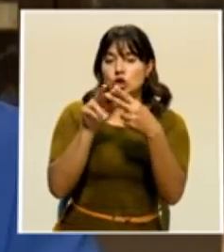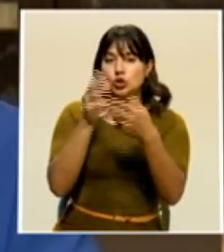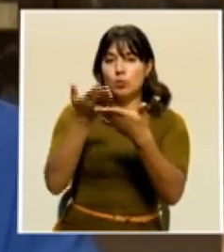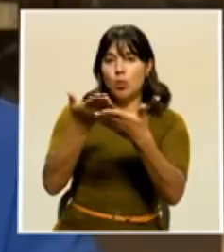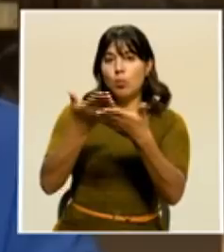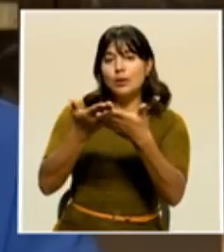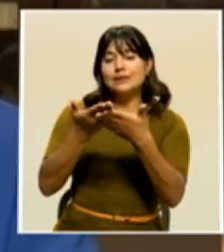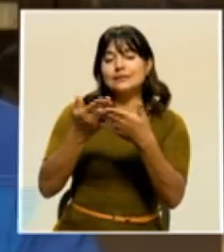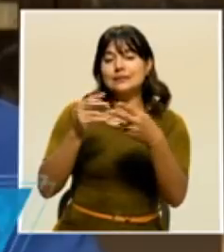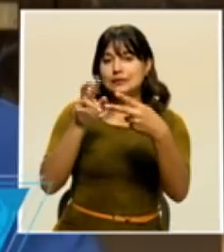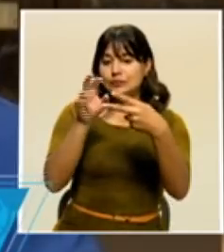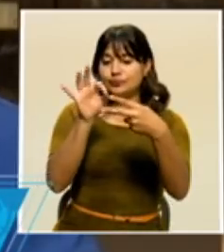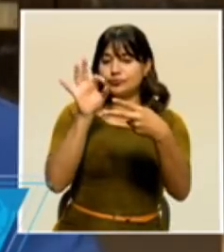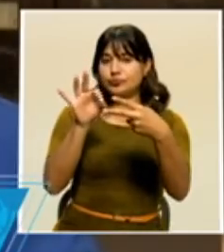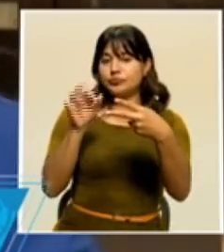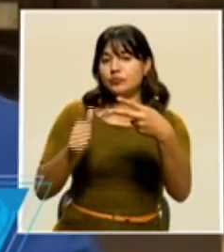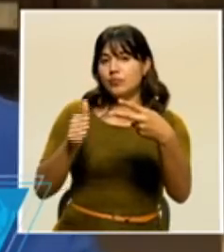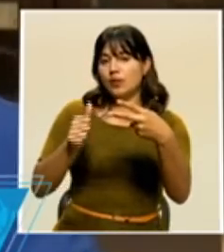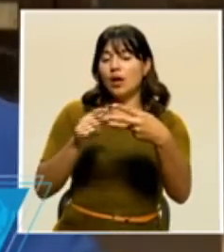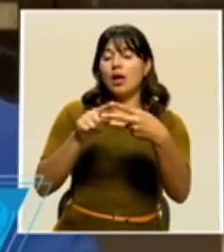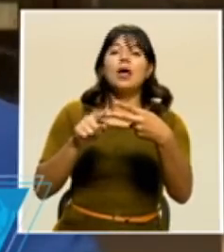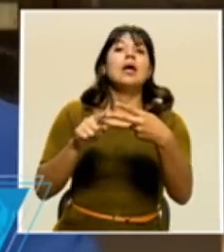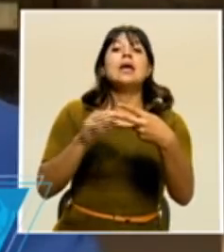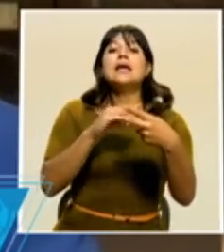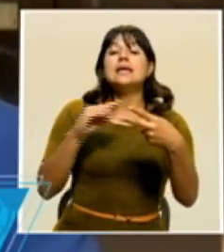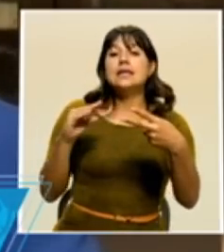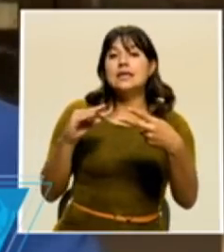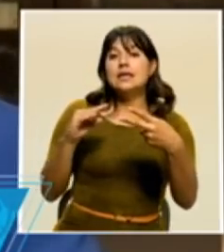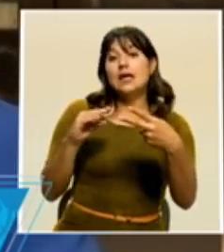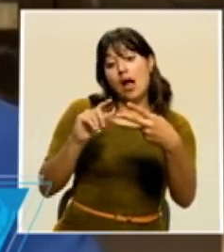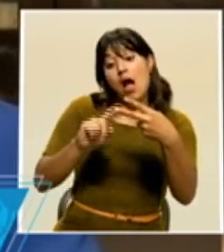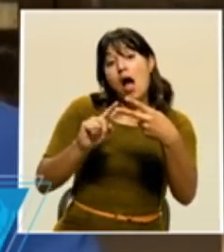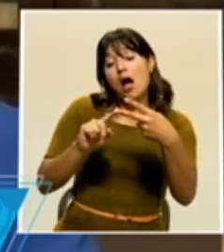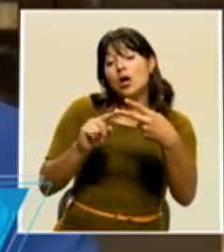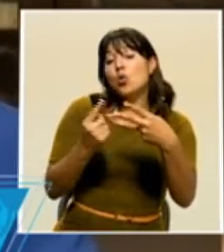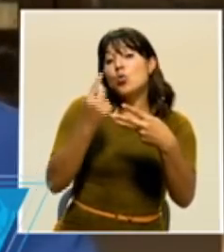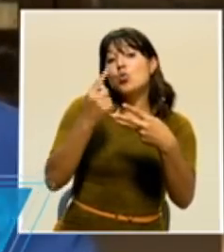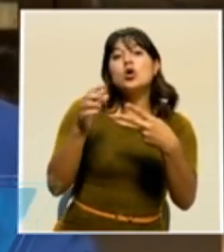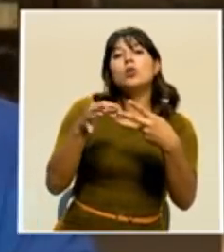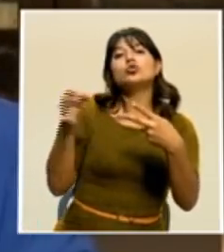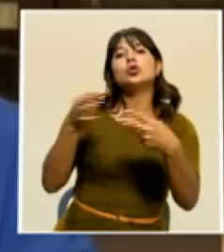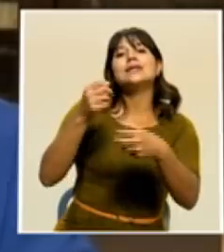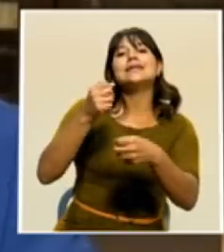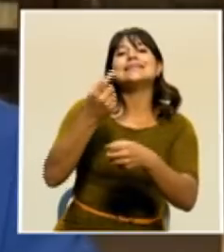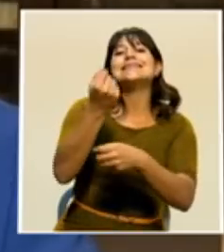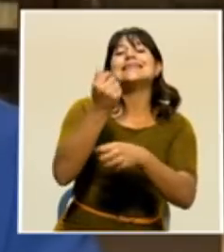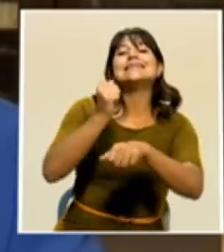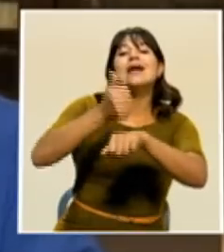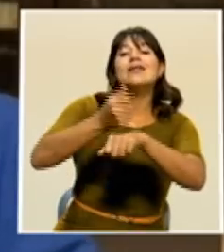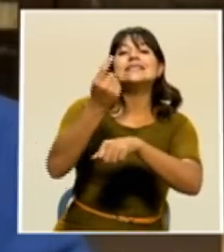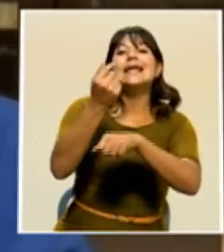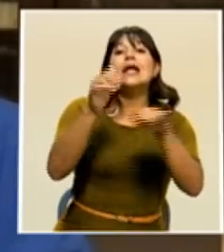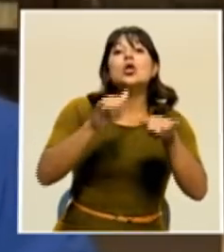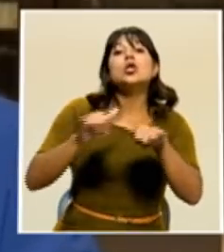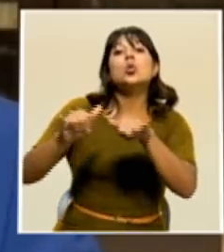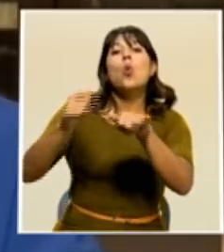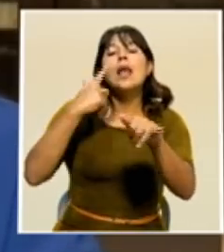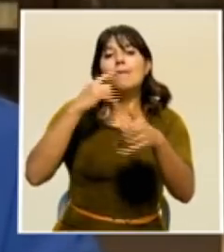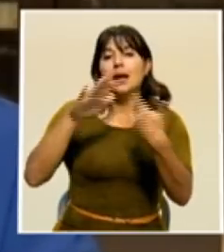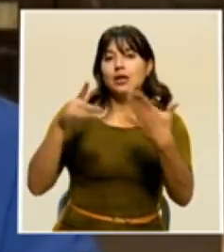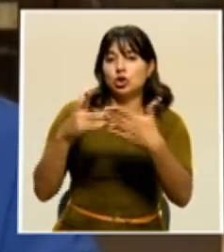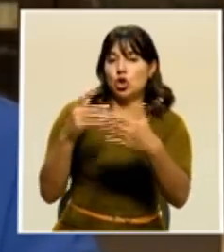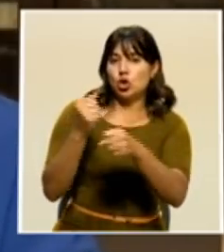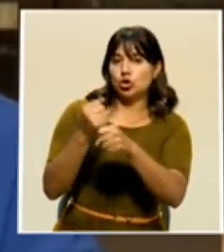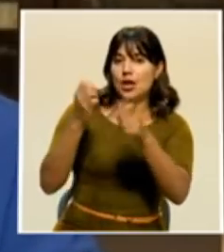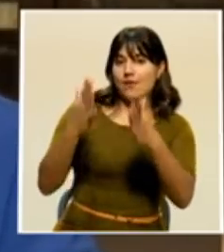planteados, y eso incluiría el salario global para todos los funcionarios. Estamos todavía en construcción, pero